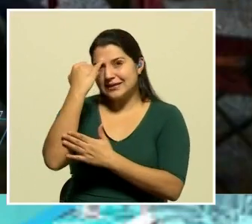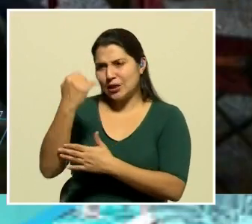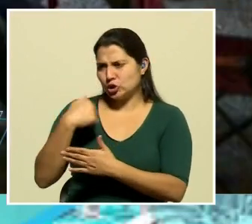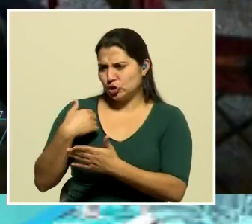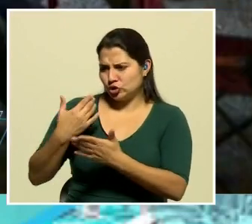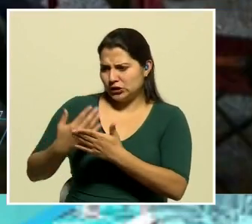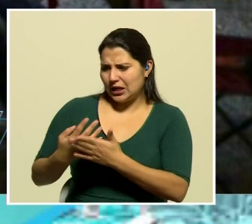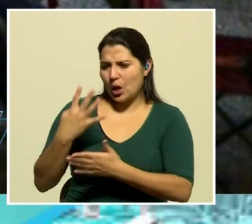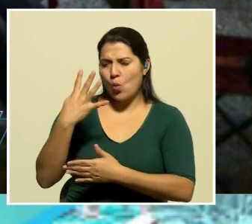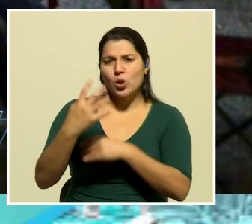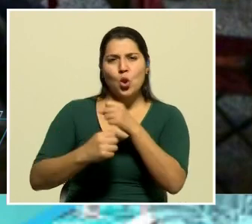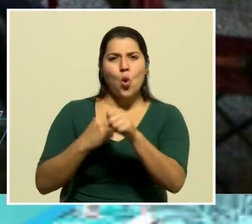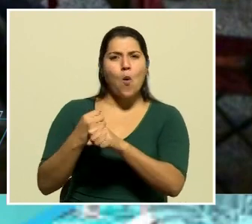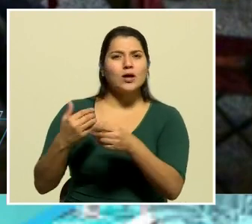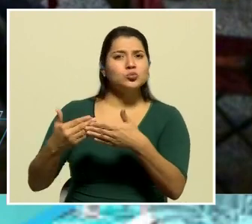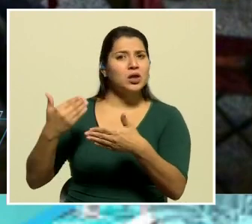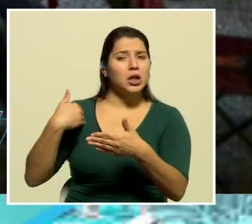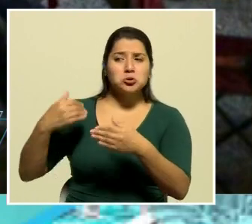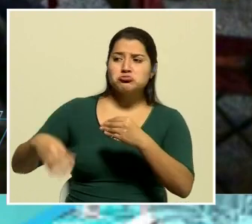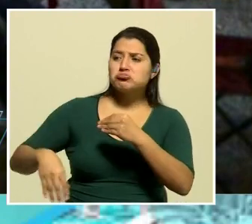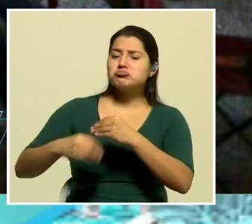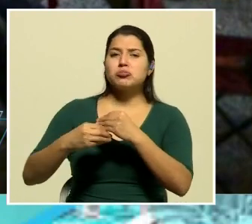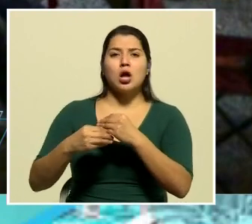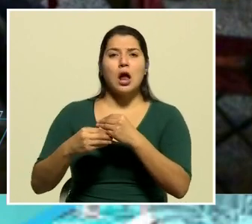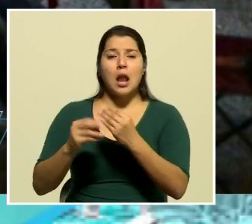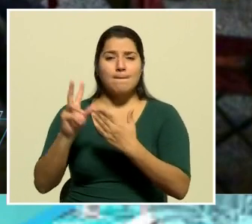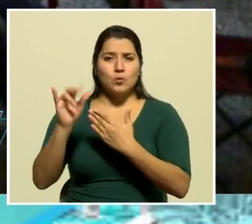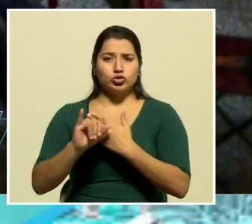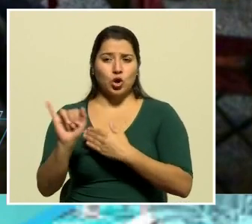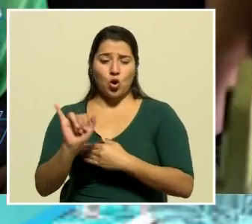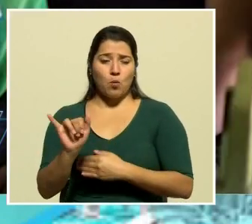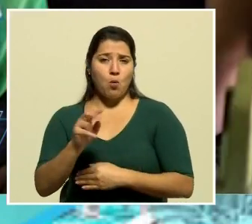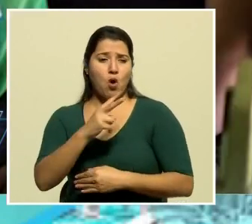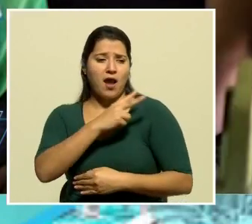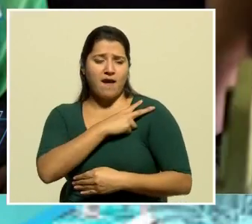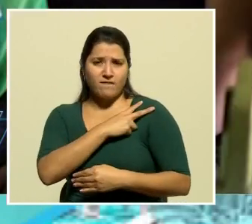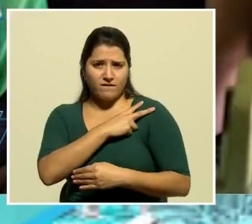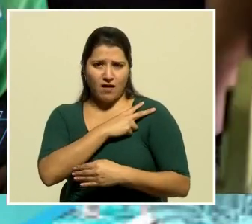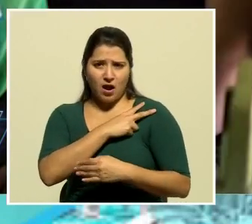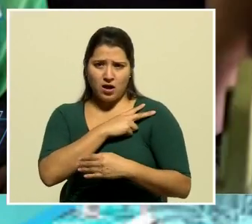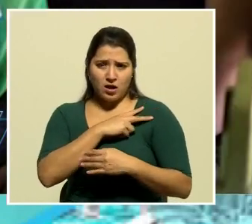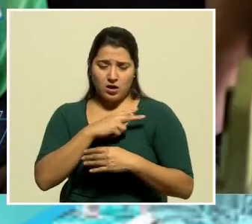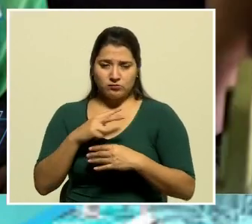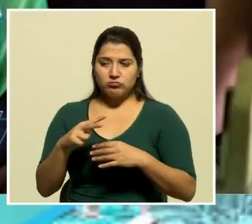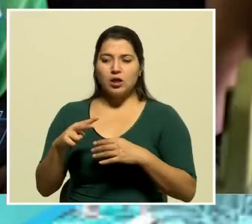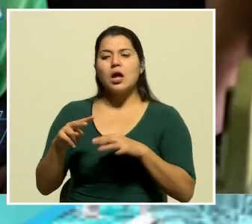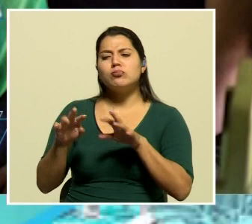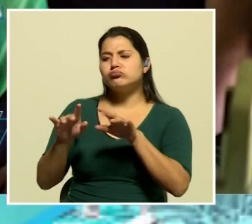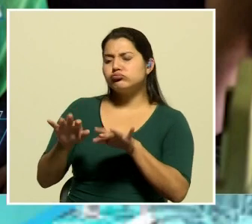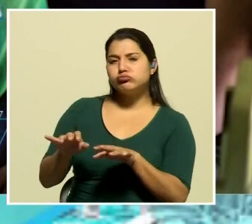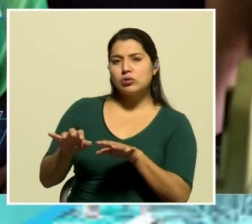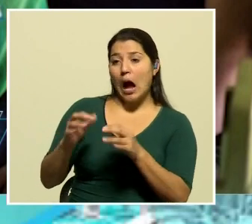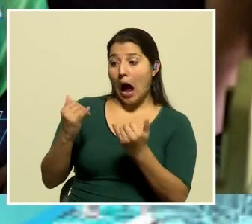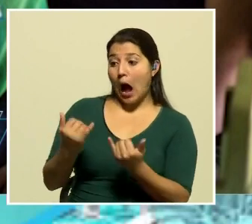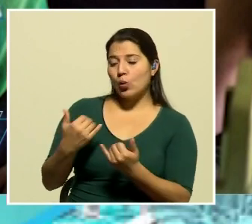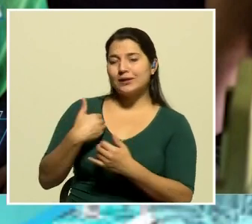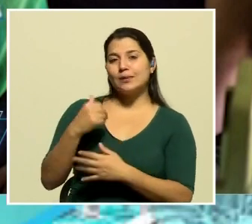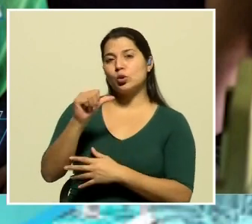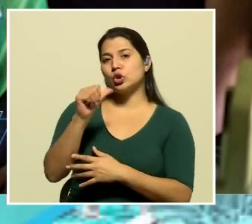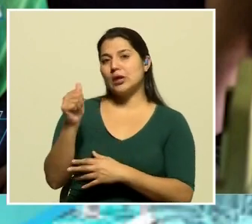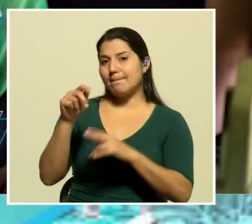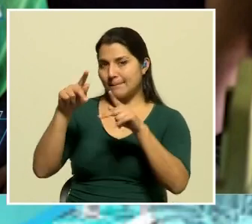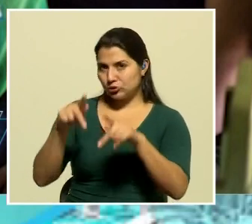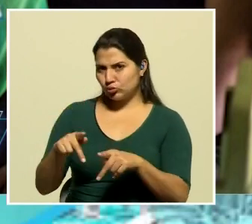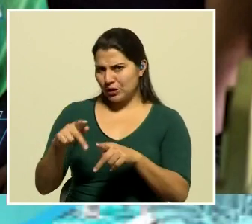hace 4 años y me sumé a este proyecto como jefa de redacción, pero que es un equipo humano de, en este momento, 10 personas